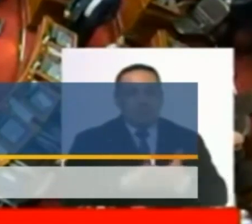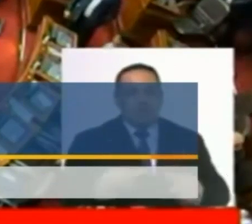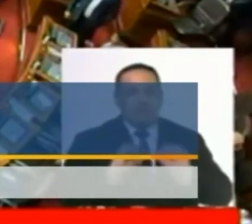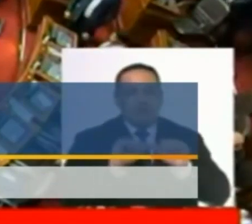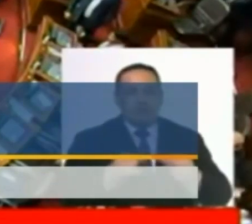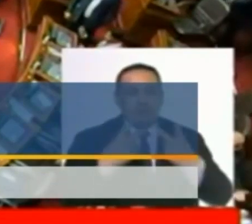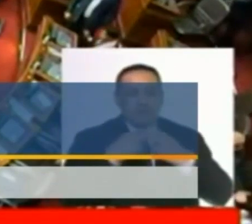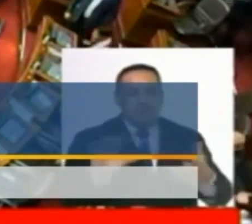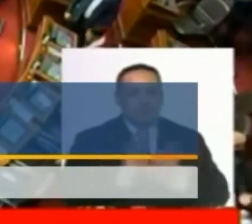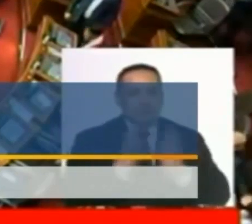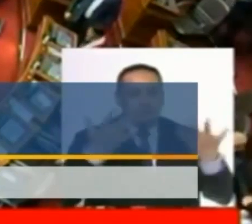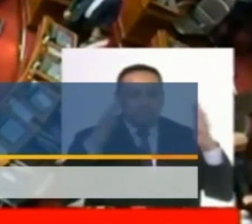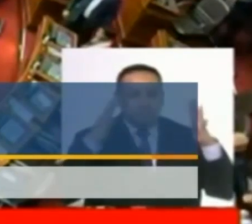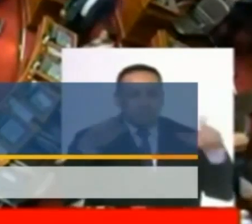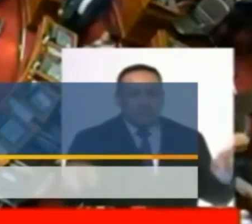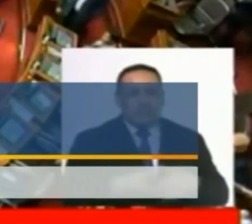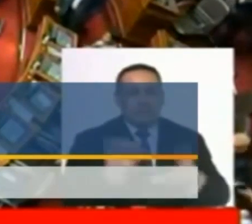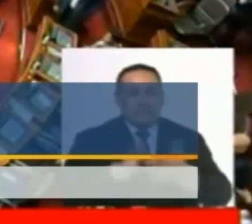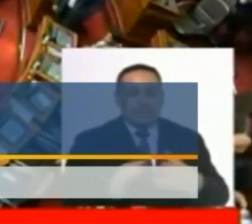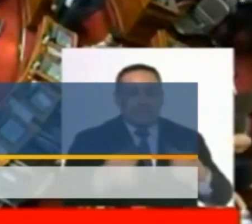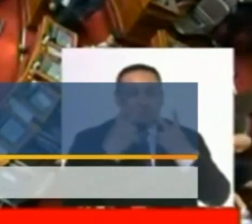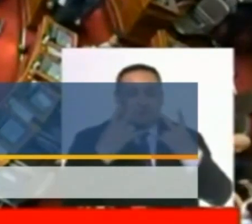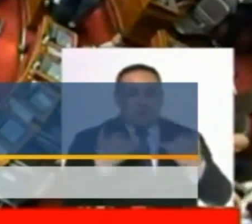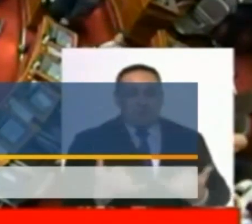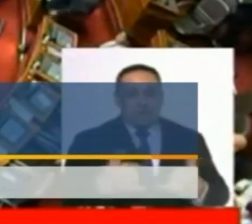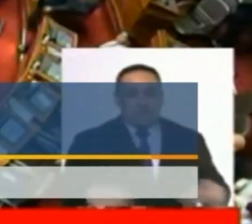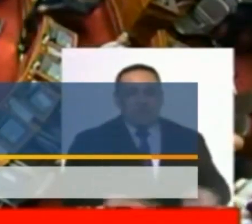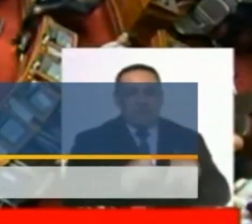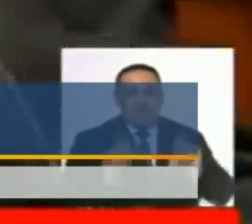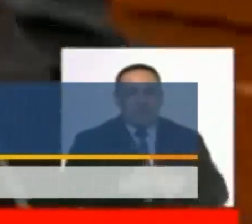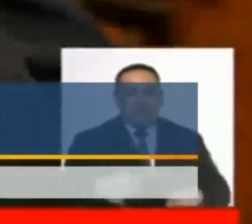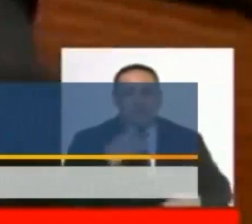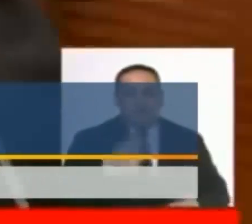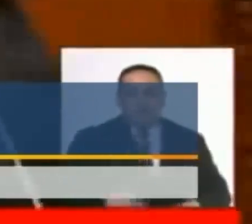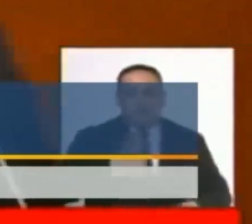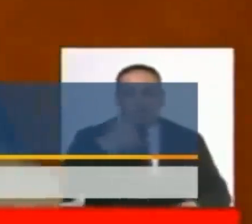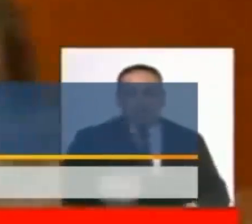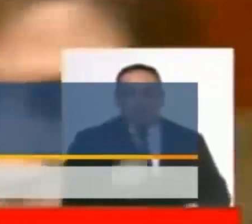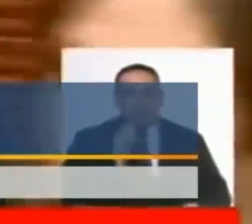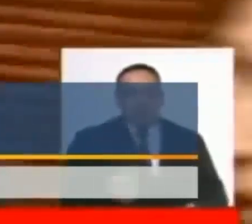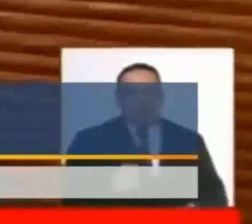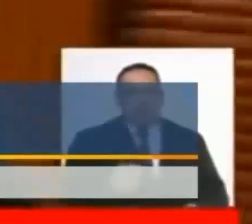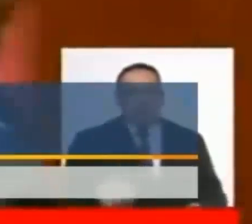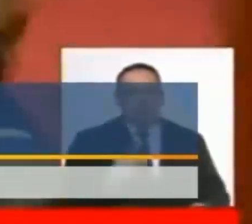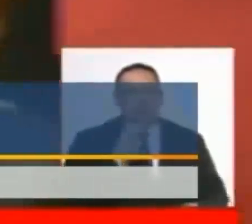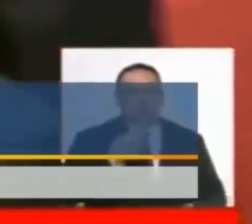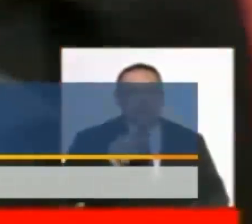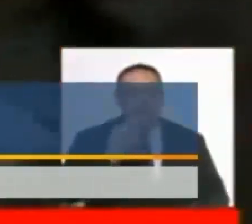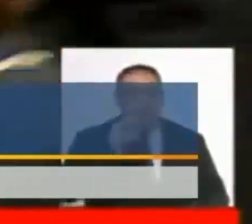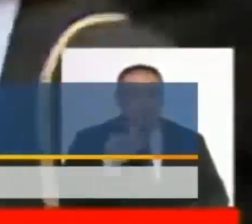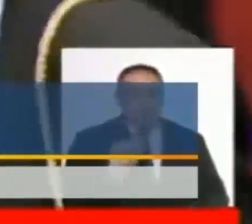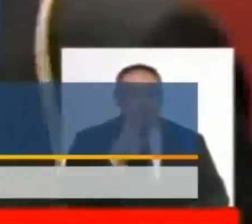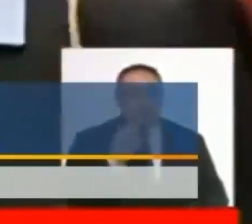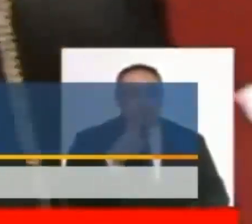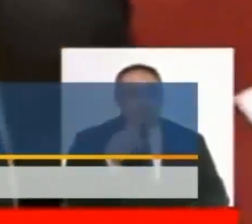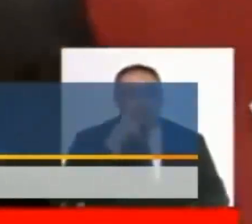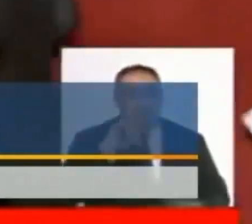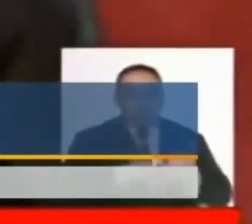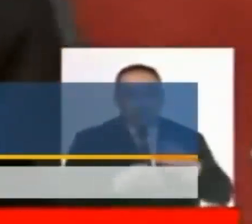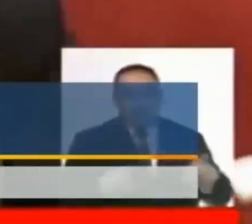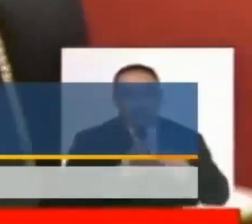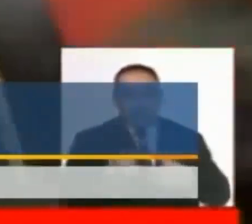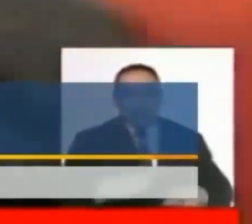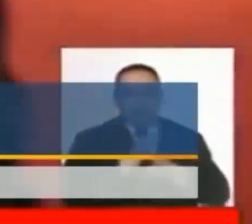estamos esperando es que la vicepresidenta pues tome la posesión y que asuma el cargo de presidenta de